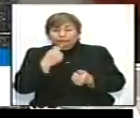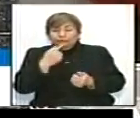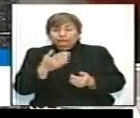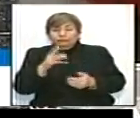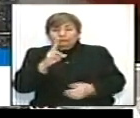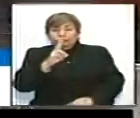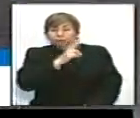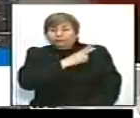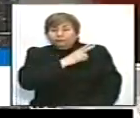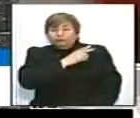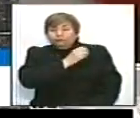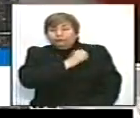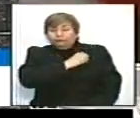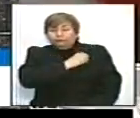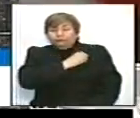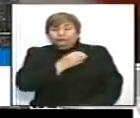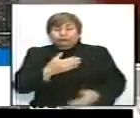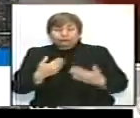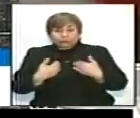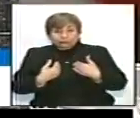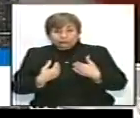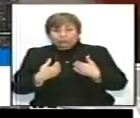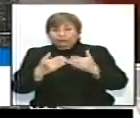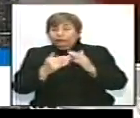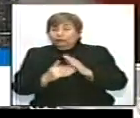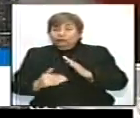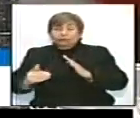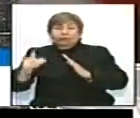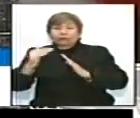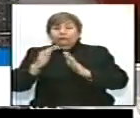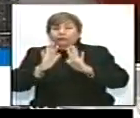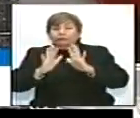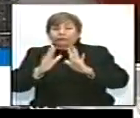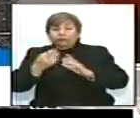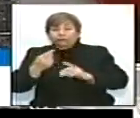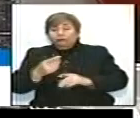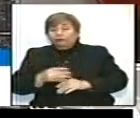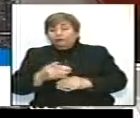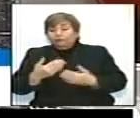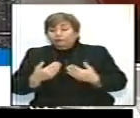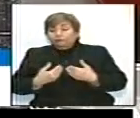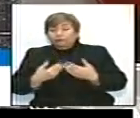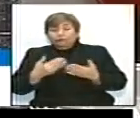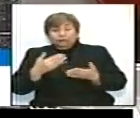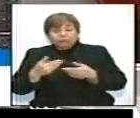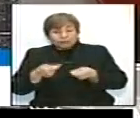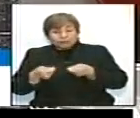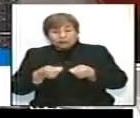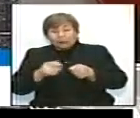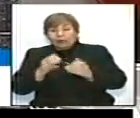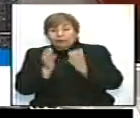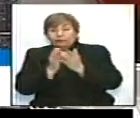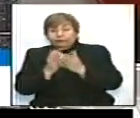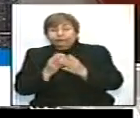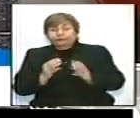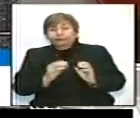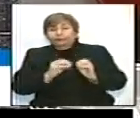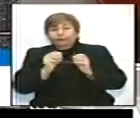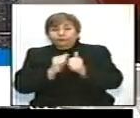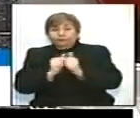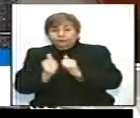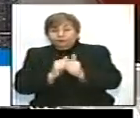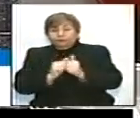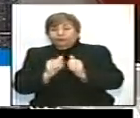segundo de secundaria que han obtenido uno de los 10 primeros puestos y cumplen con determinados requisitos adicionales postulan,